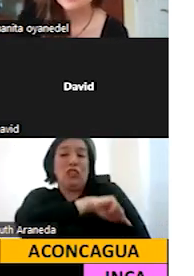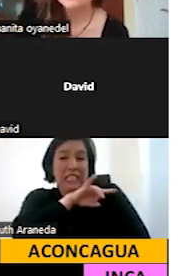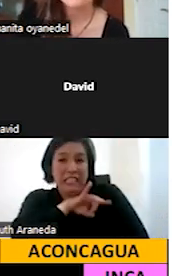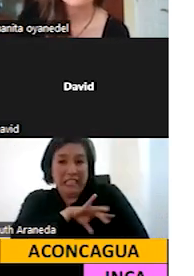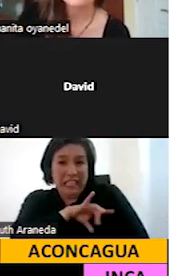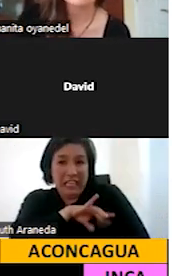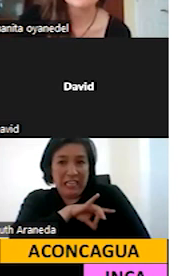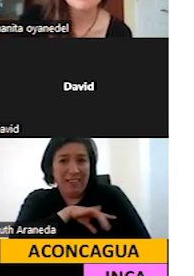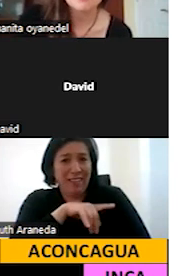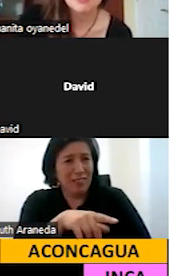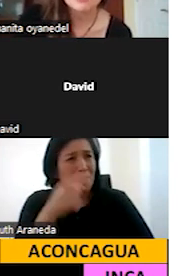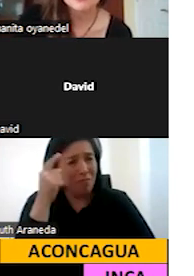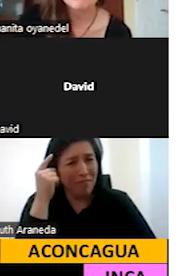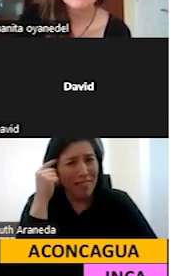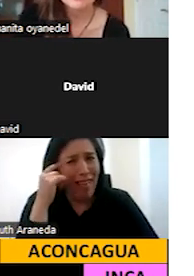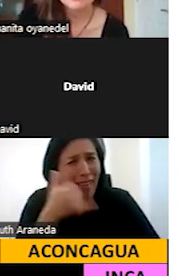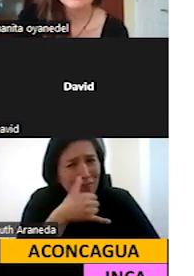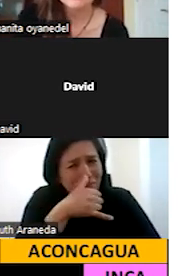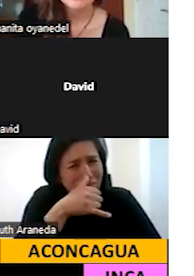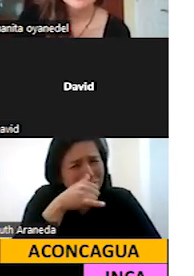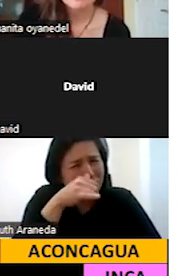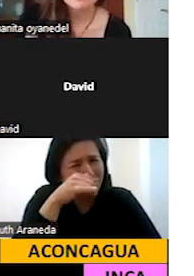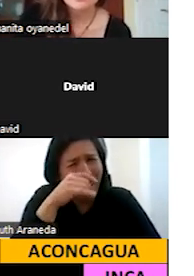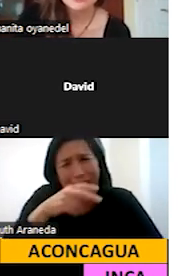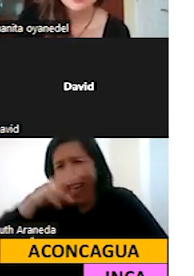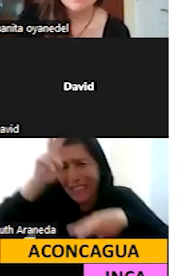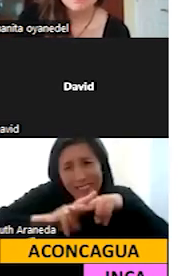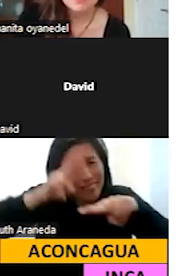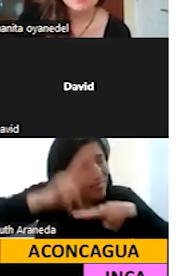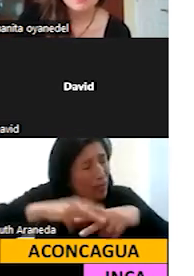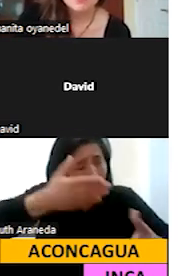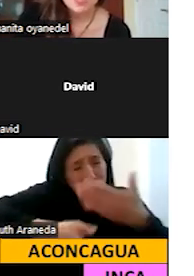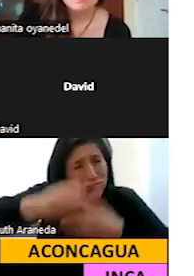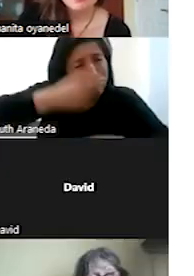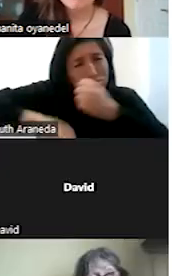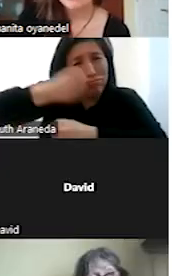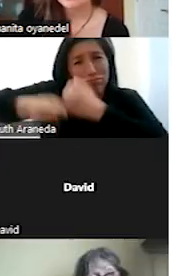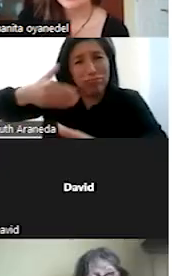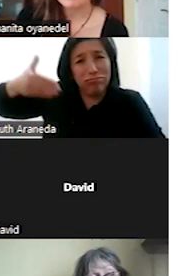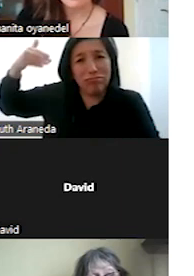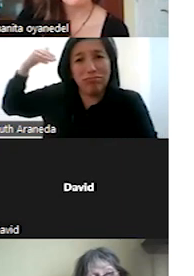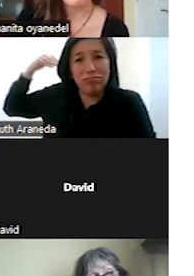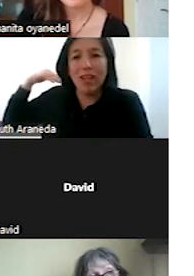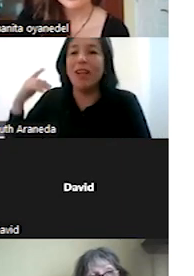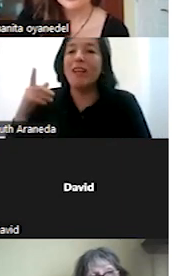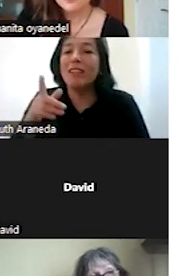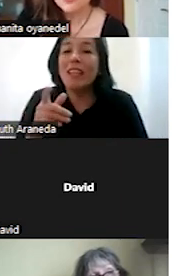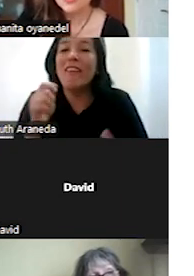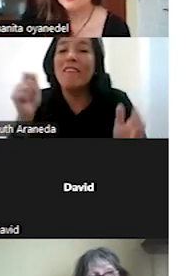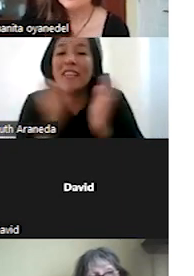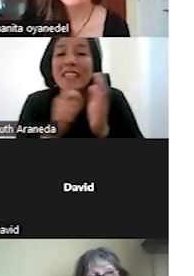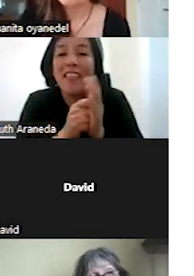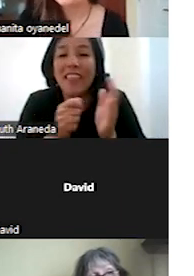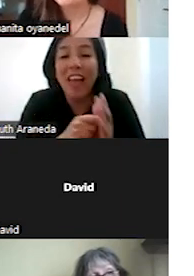más remoto a lo que nosotros vamos a hablar hoy en día, que corresponde al periodo alfarero temprano.